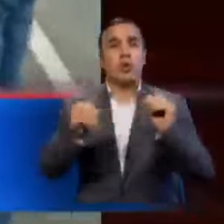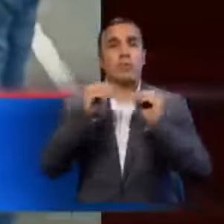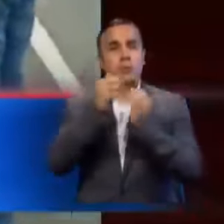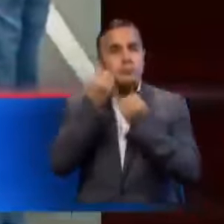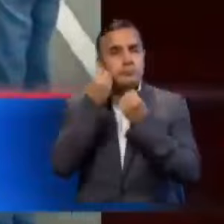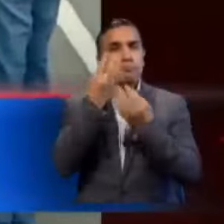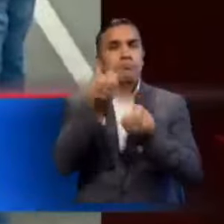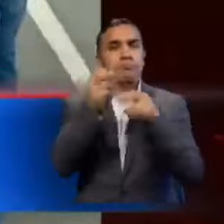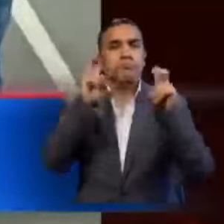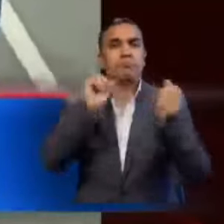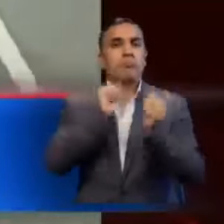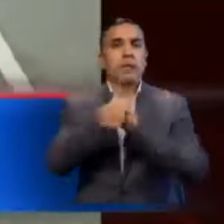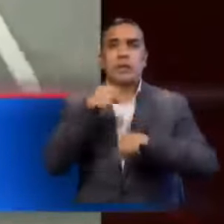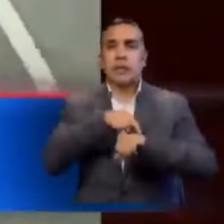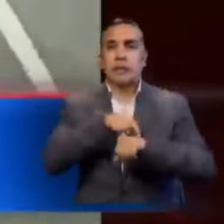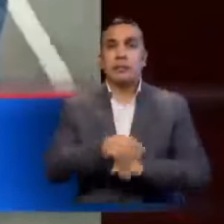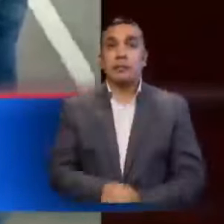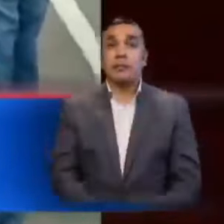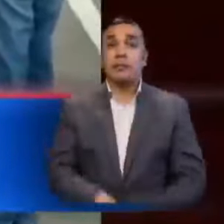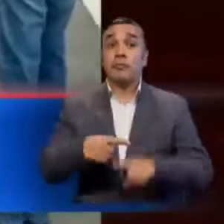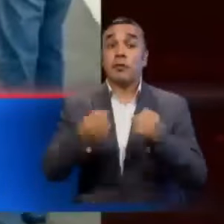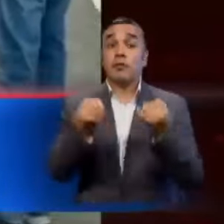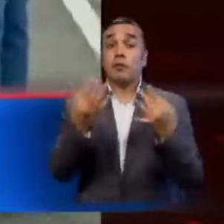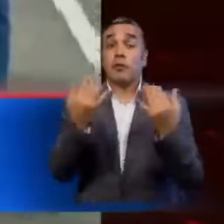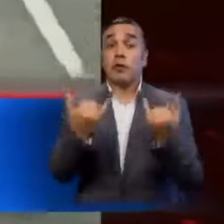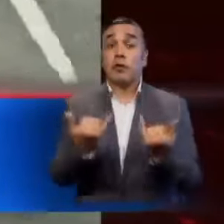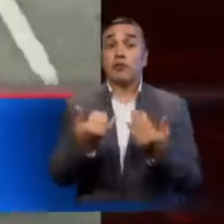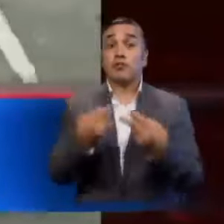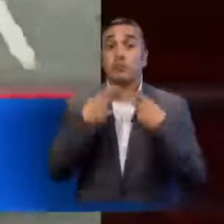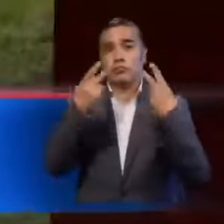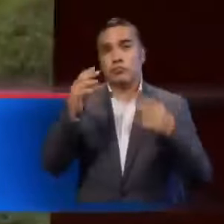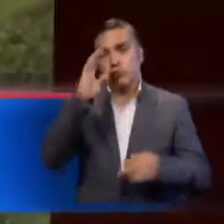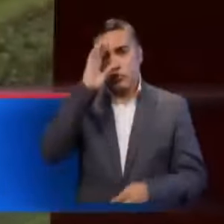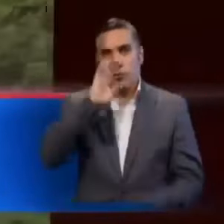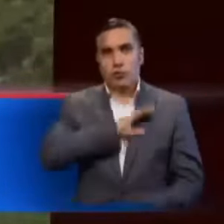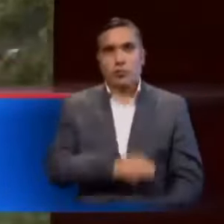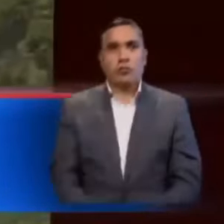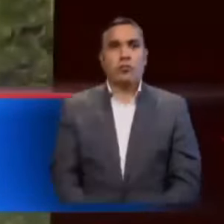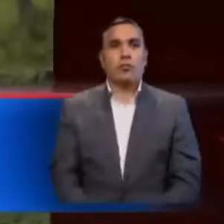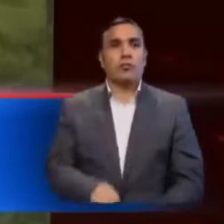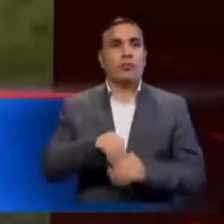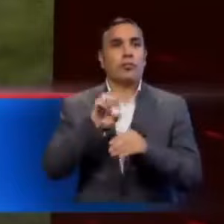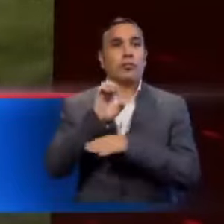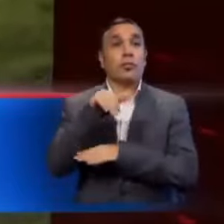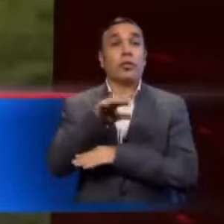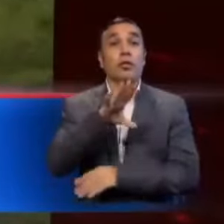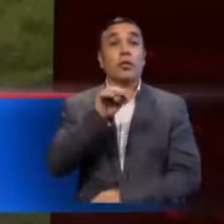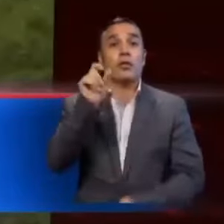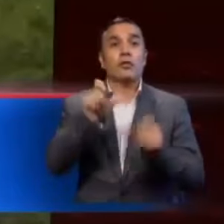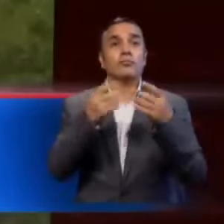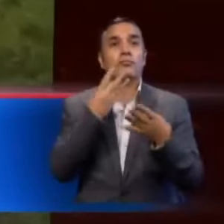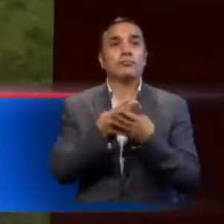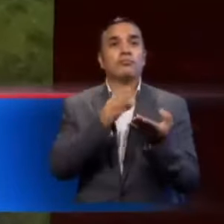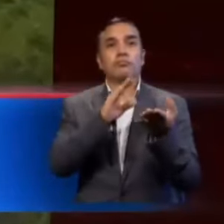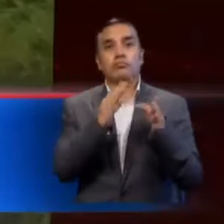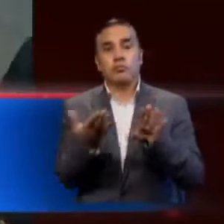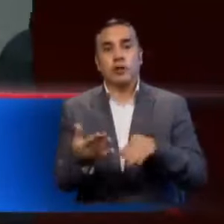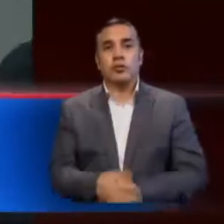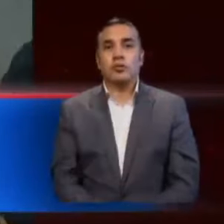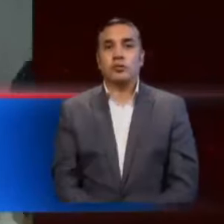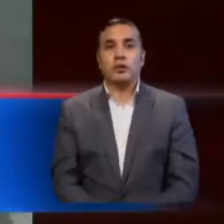actualizando conforme pasan las horas, pero es la cifra que acaba de mencionar la Policía del Ecuador. 50 PPL